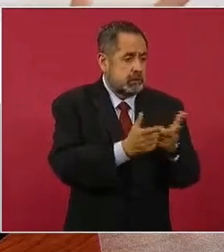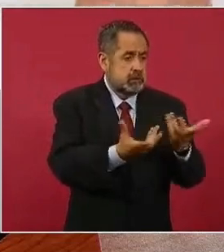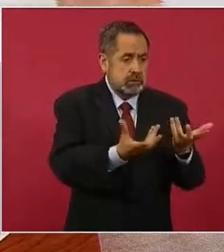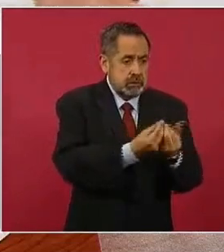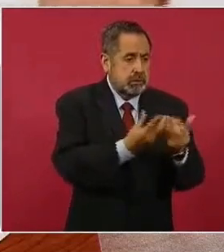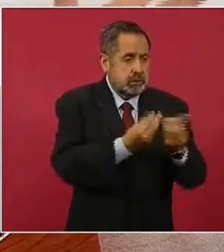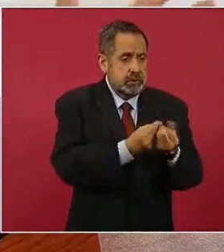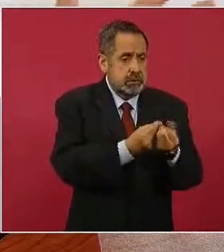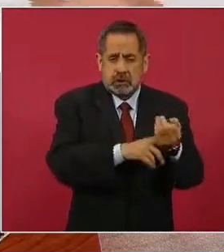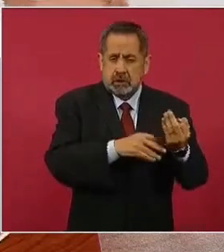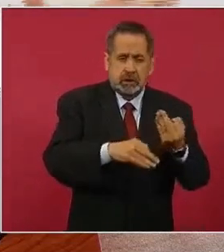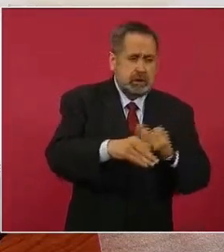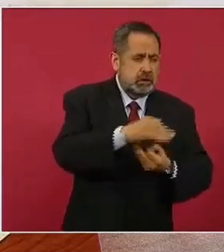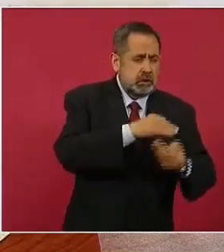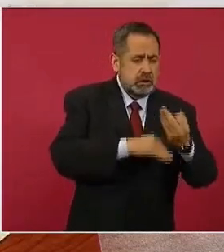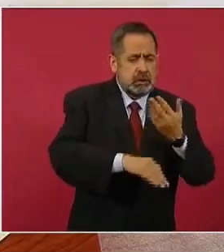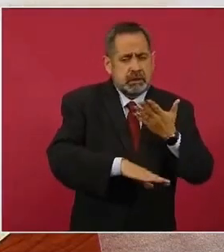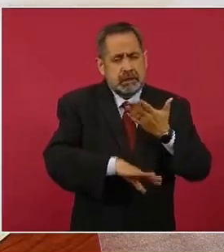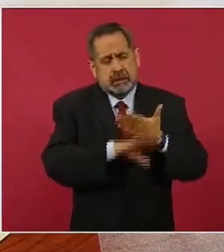agruparse entre todos